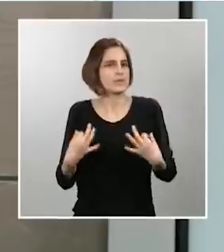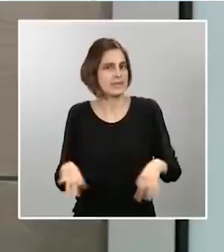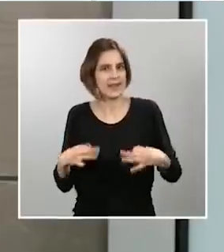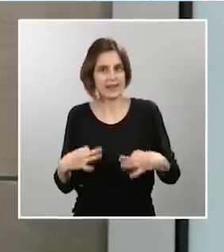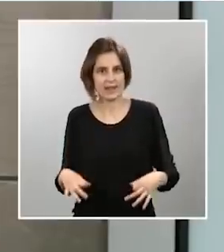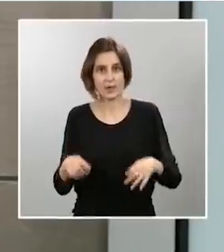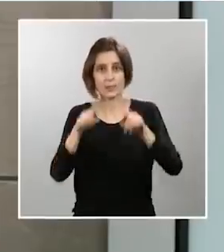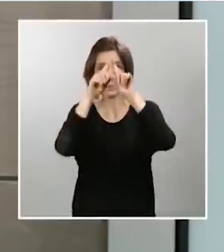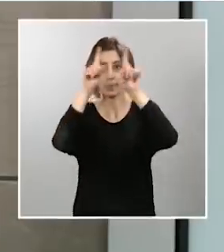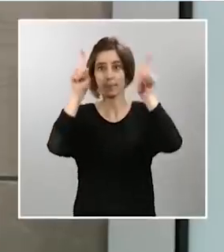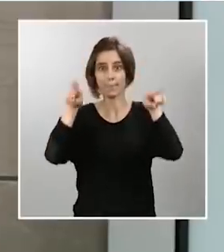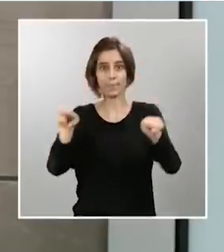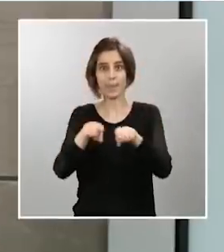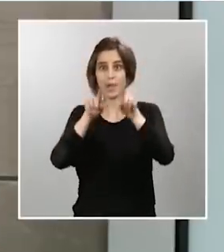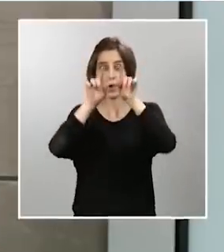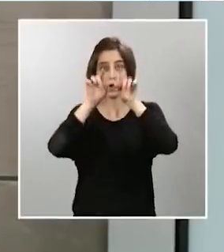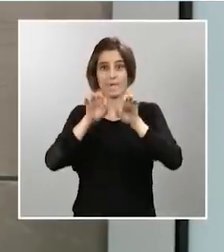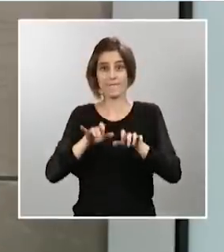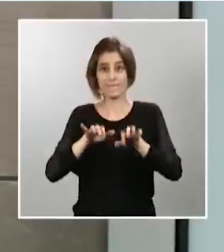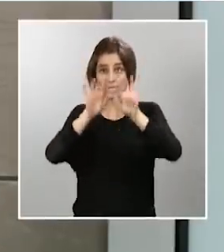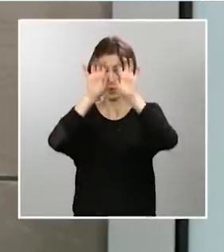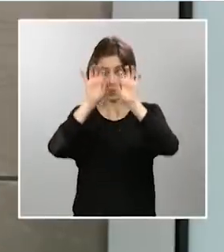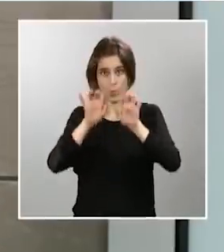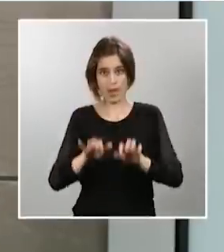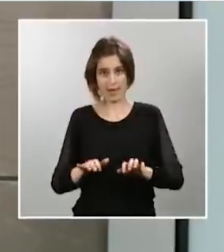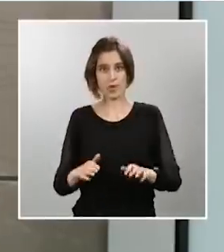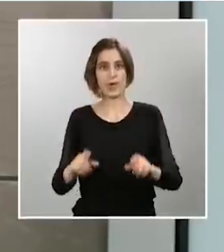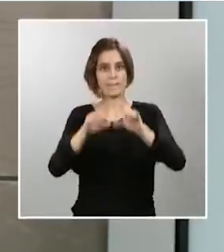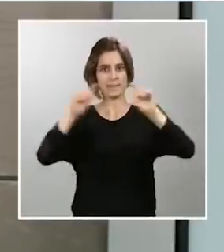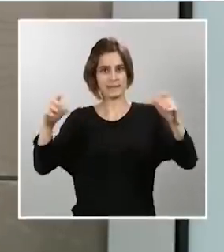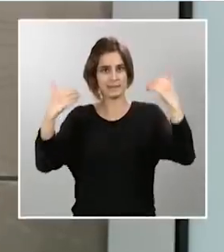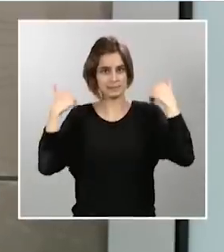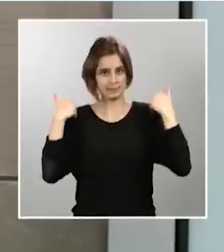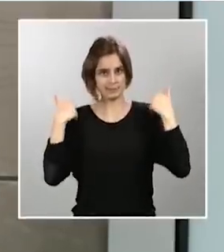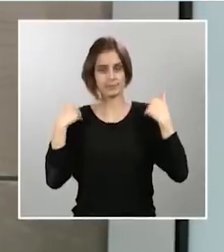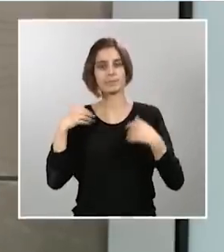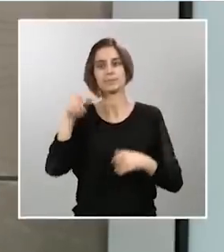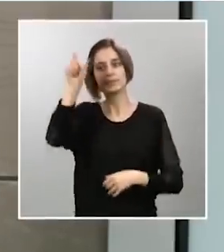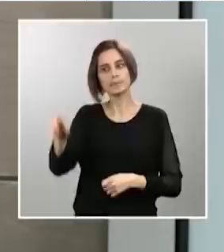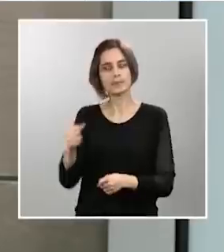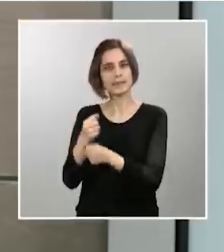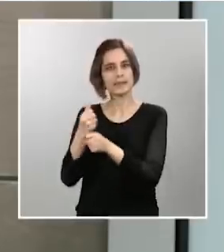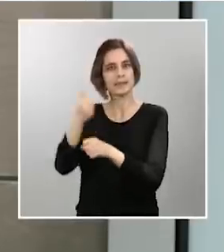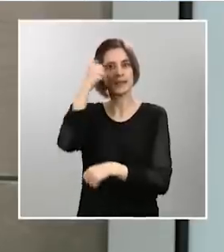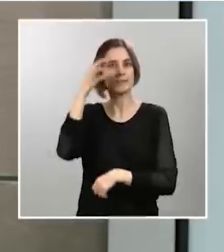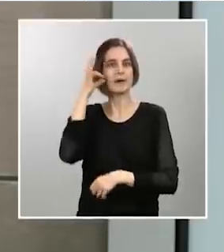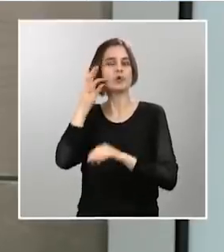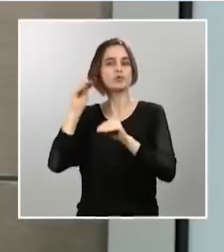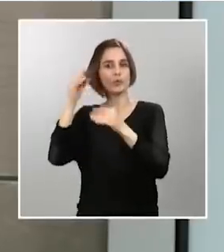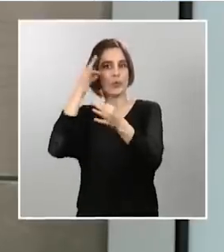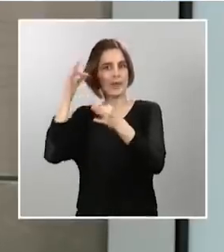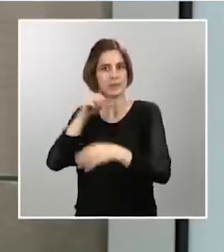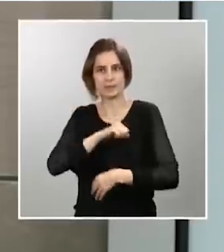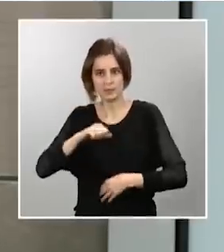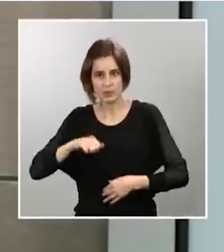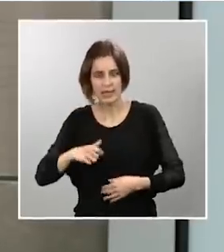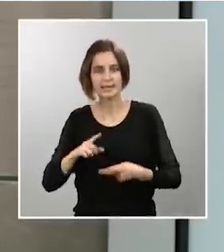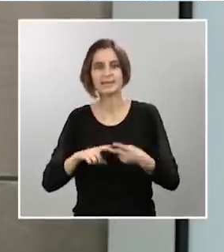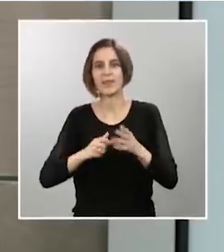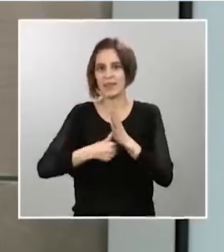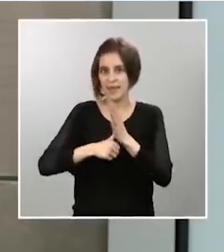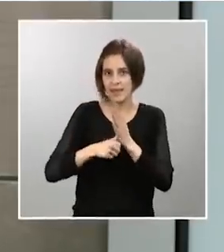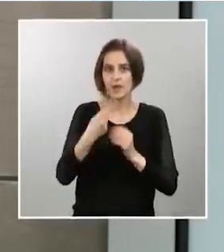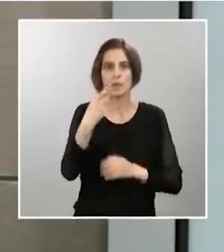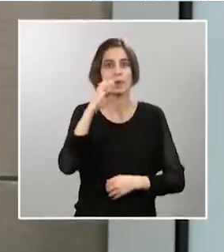no va a experimentar una recuperación en forma de V, sino que a lo que nos arriesgamos en última instancia es a una depresión económica en forma